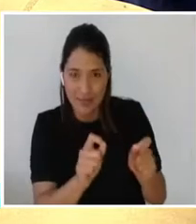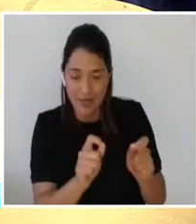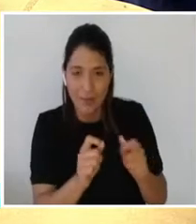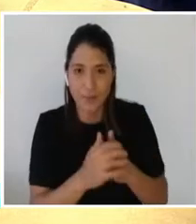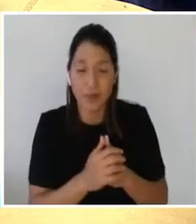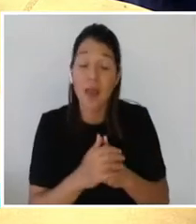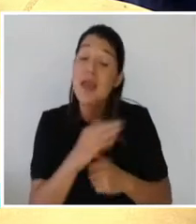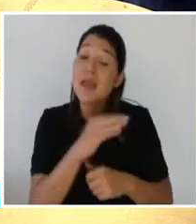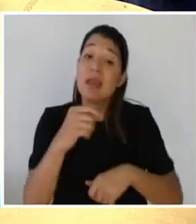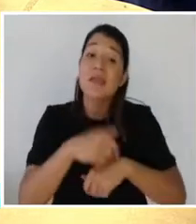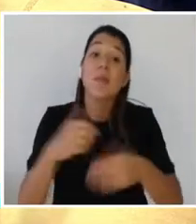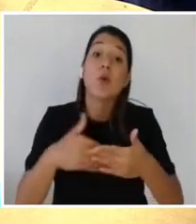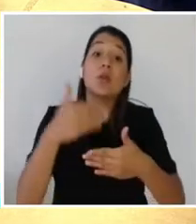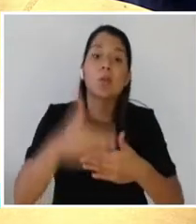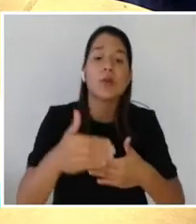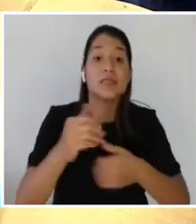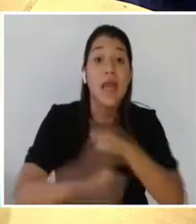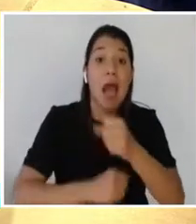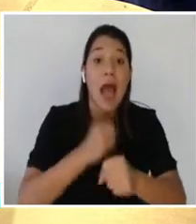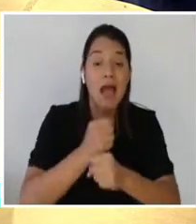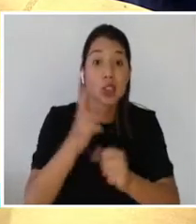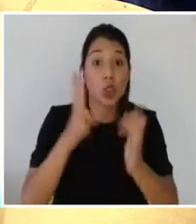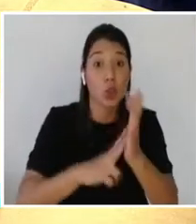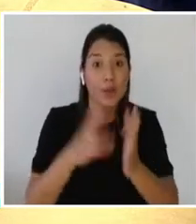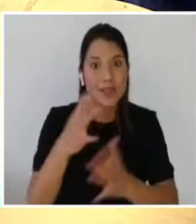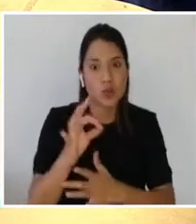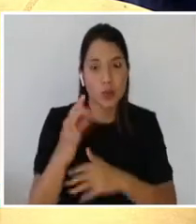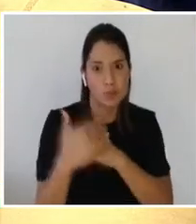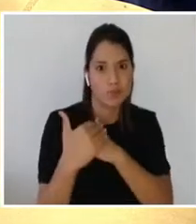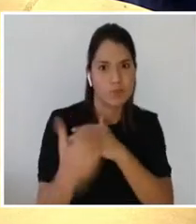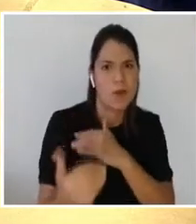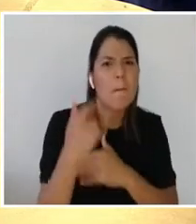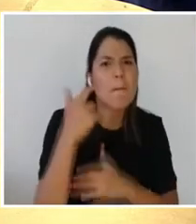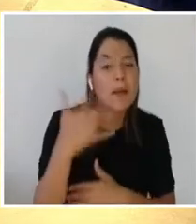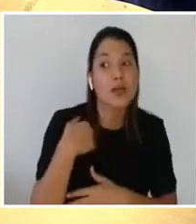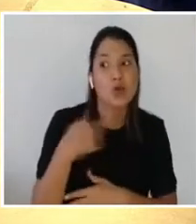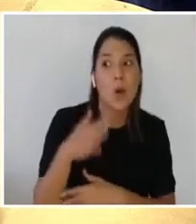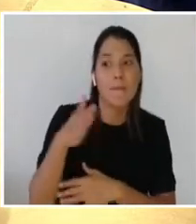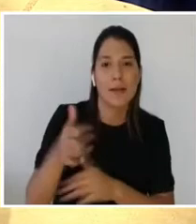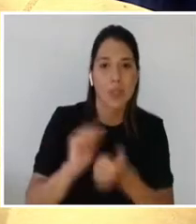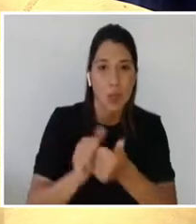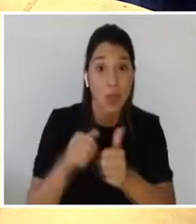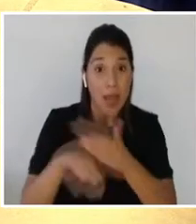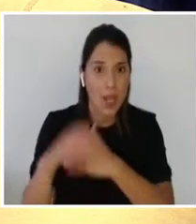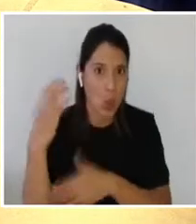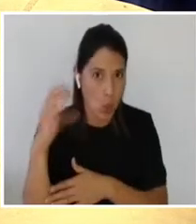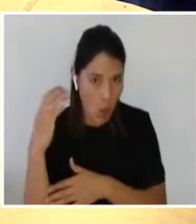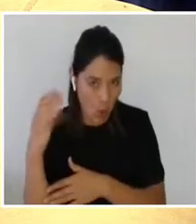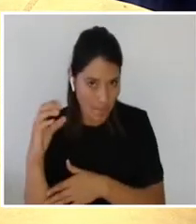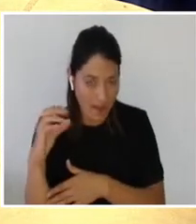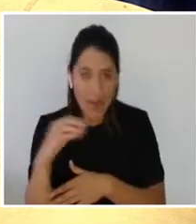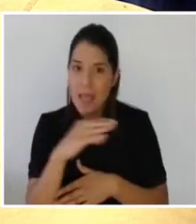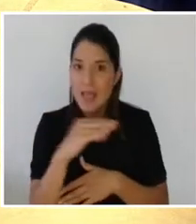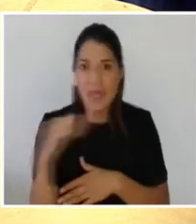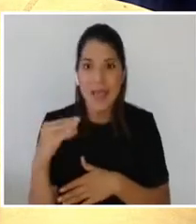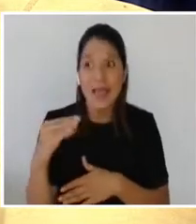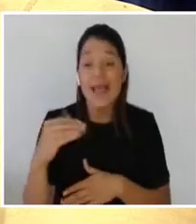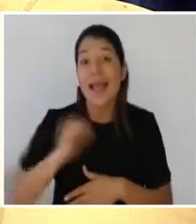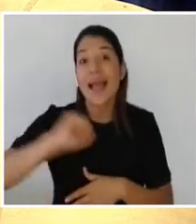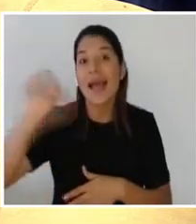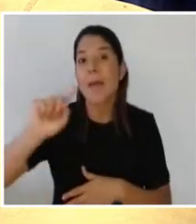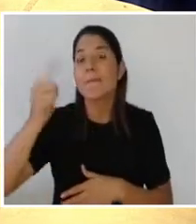el 2019, me llamaron para ser parte de una competencia en Colombia y me traje el primer lugar en pitch de